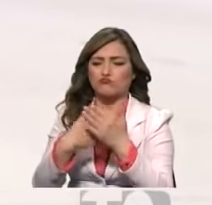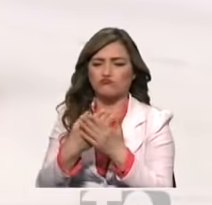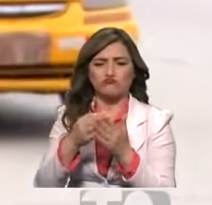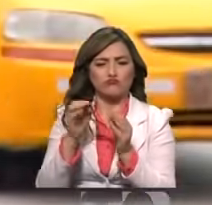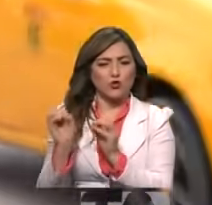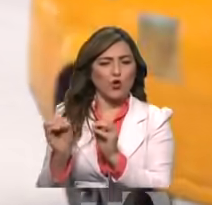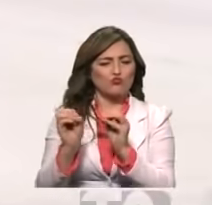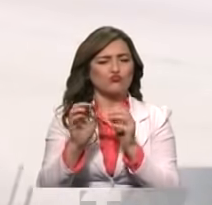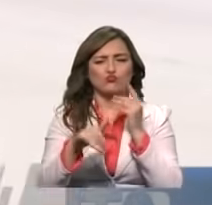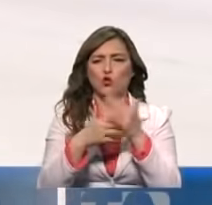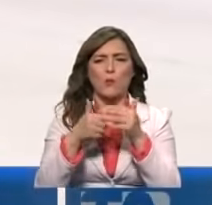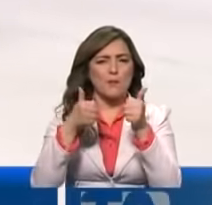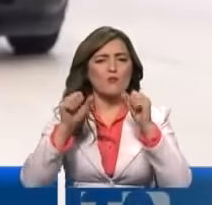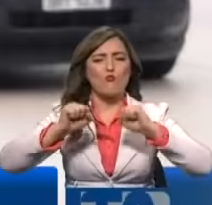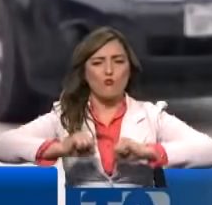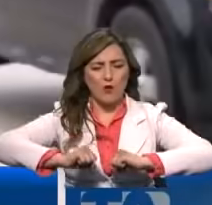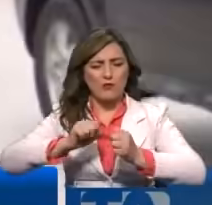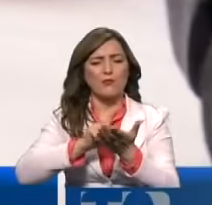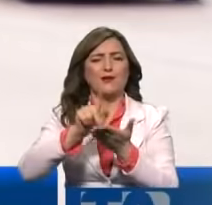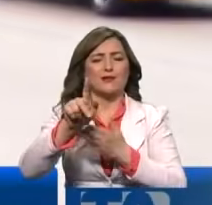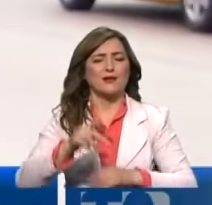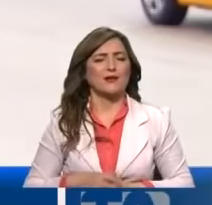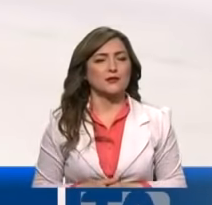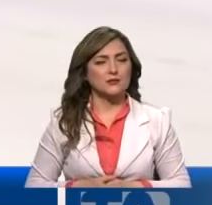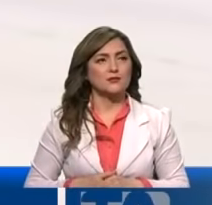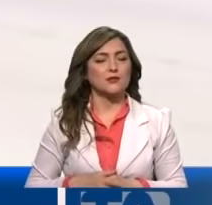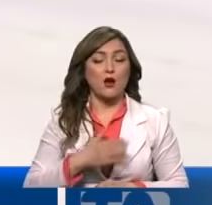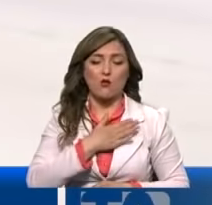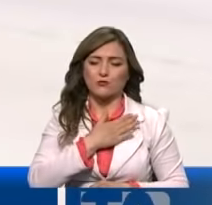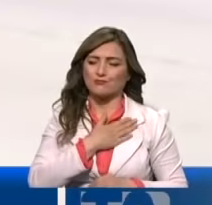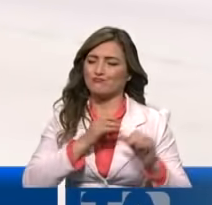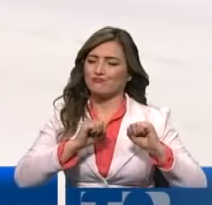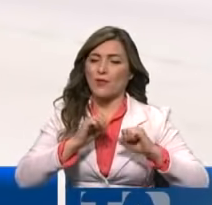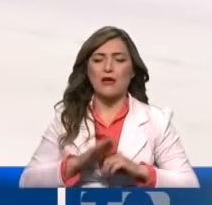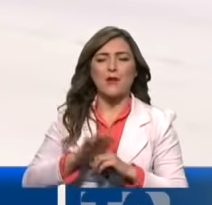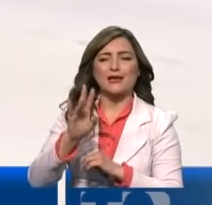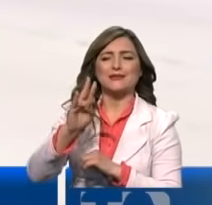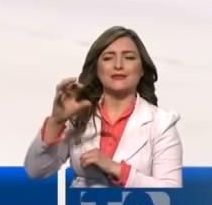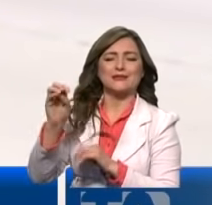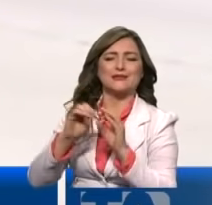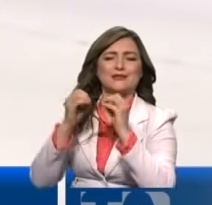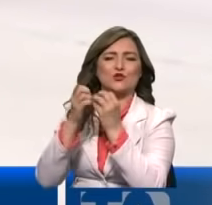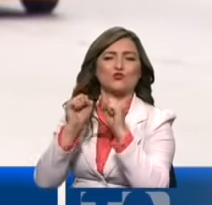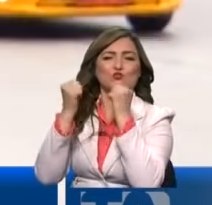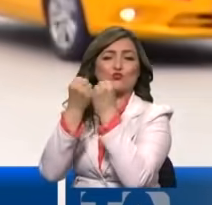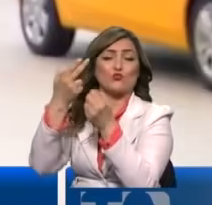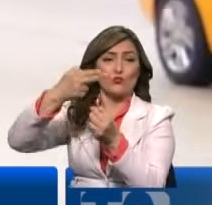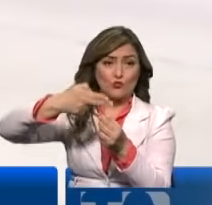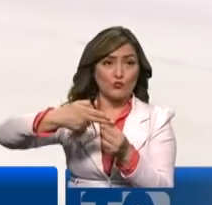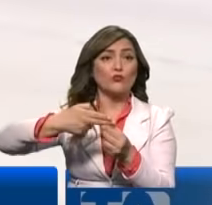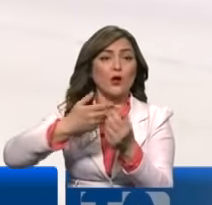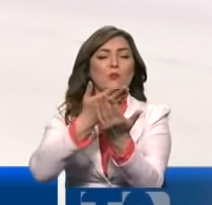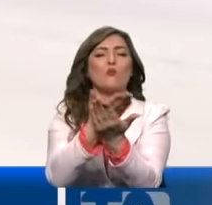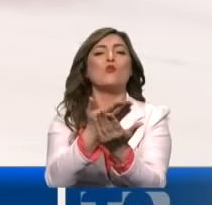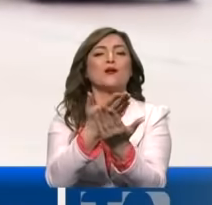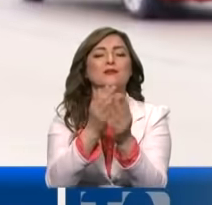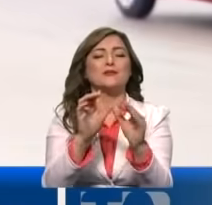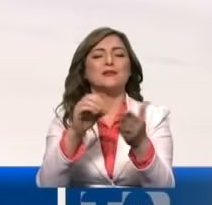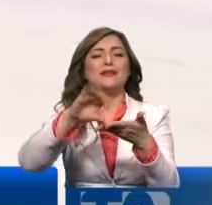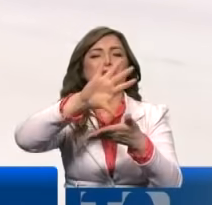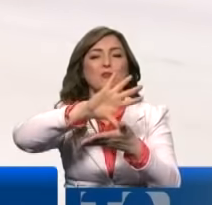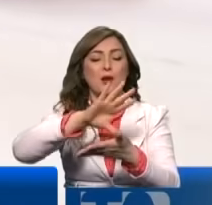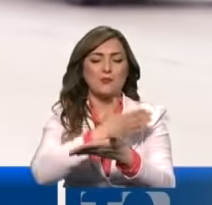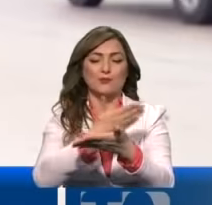trabajo contaron con la participación de más de 70 organizaciones sociales. Las propuestas serían presentadas a la Asamblea y